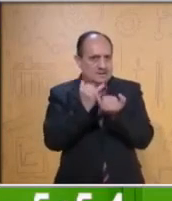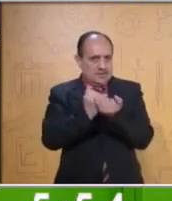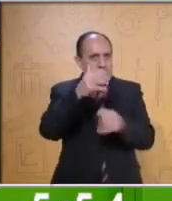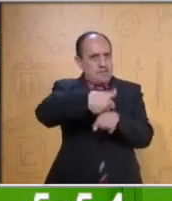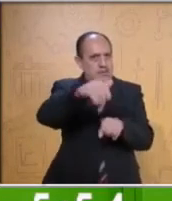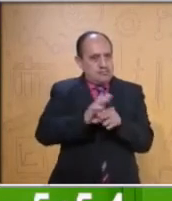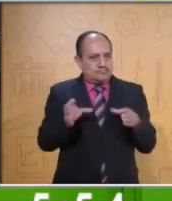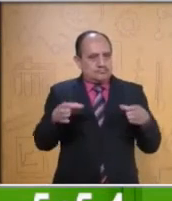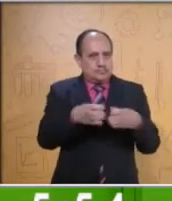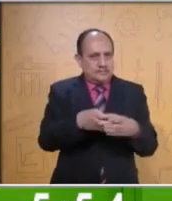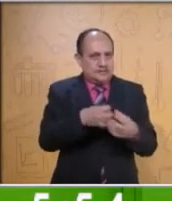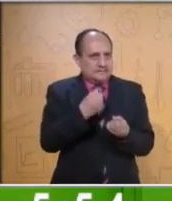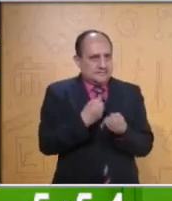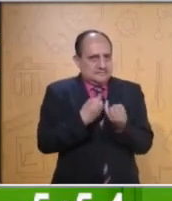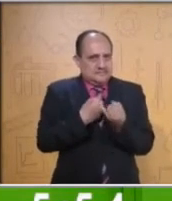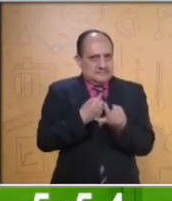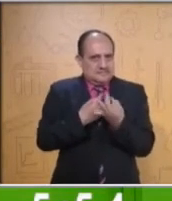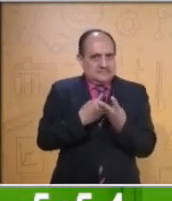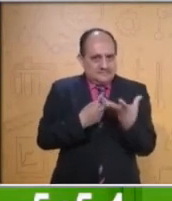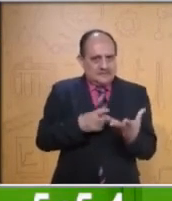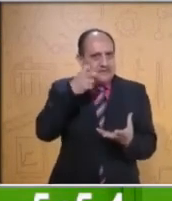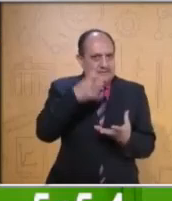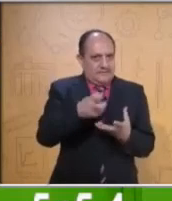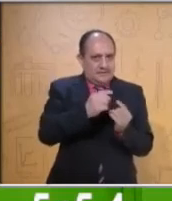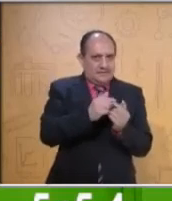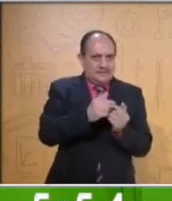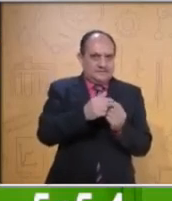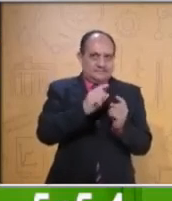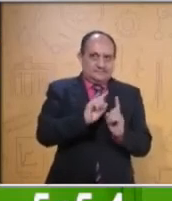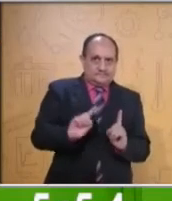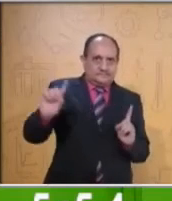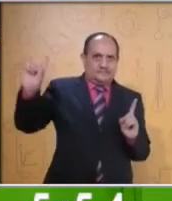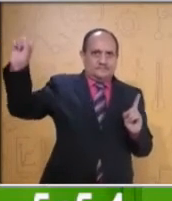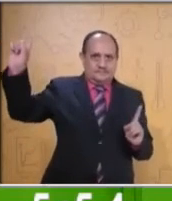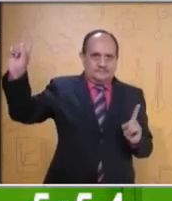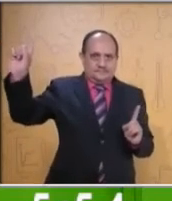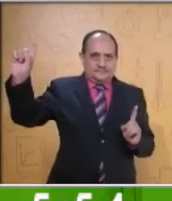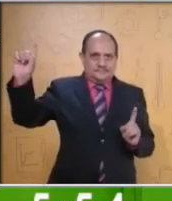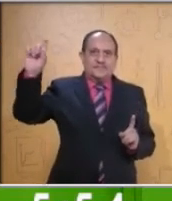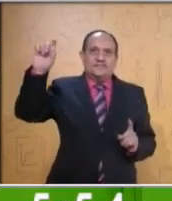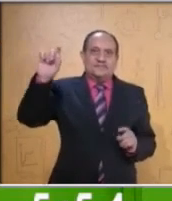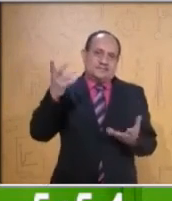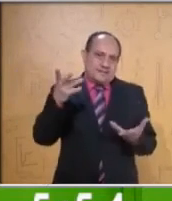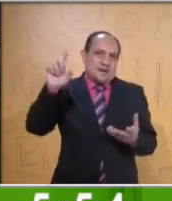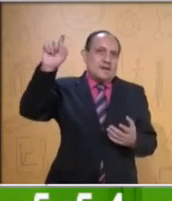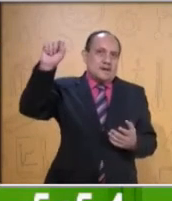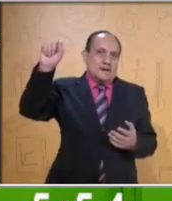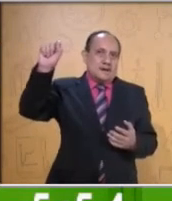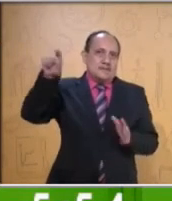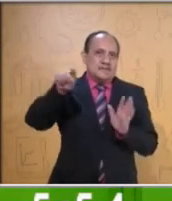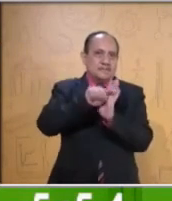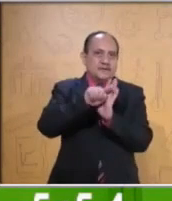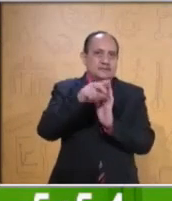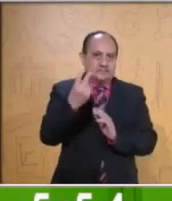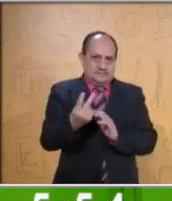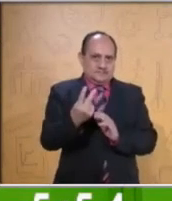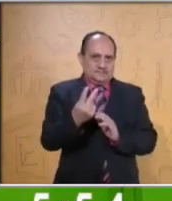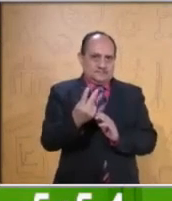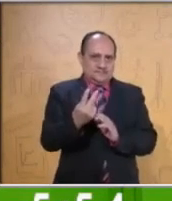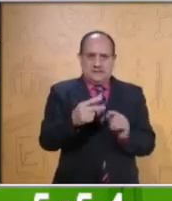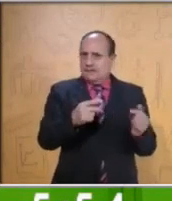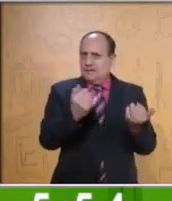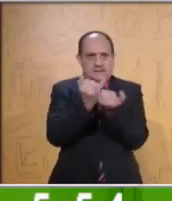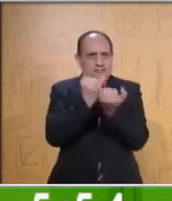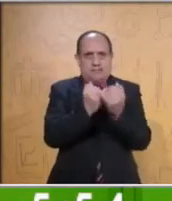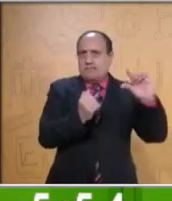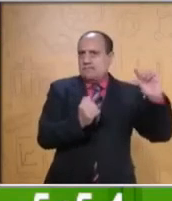para poder contar, pero en este quedó en el extremo, ya 20 le voy a restar 2 porque 2 sigue siendo